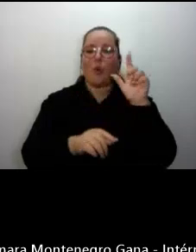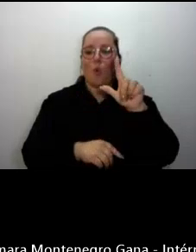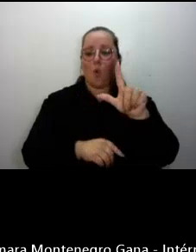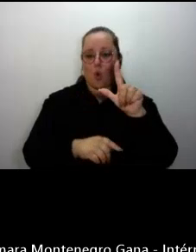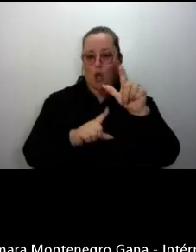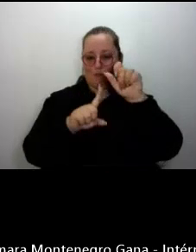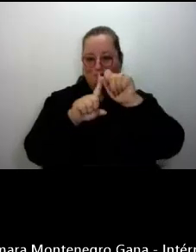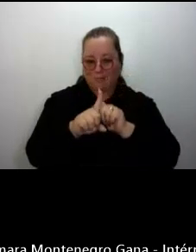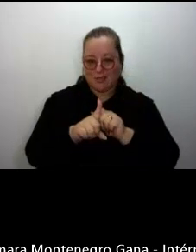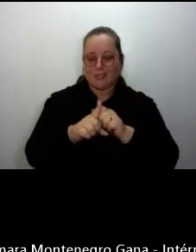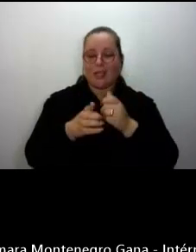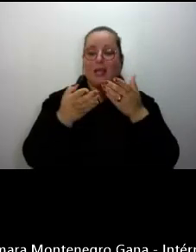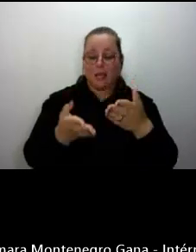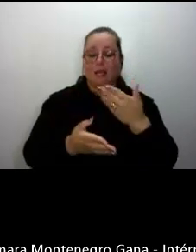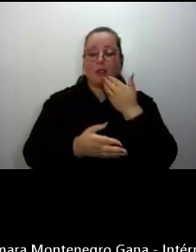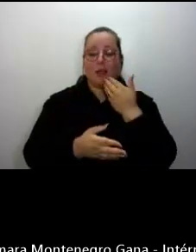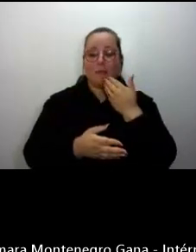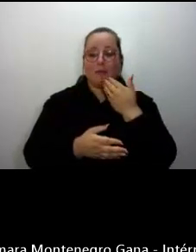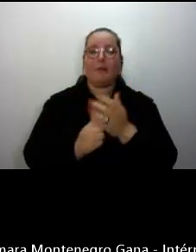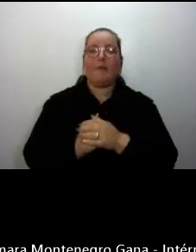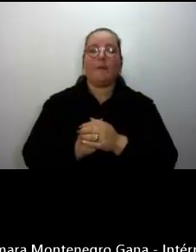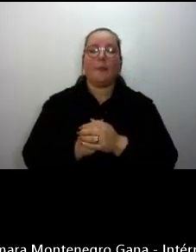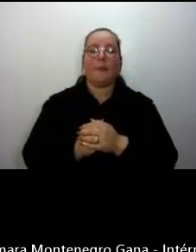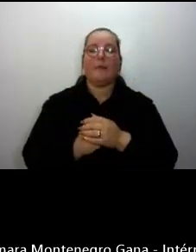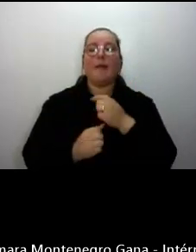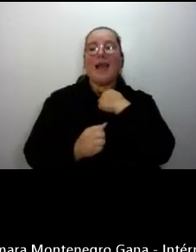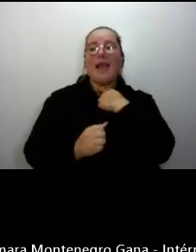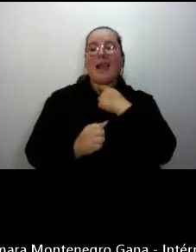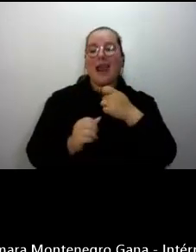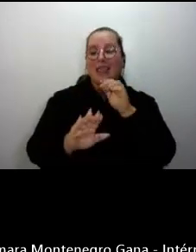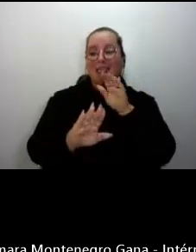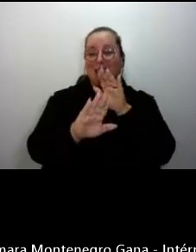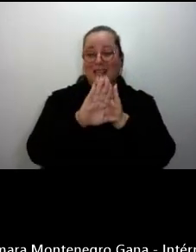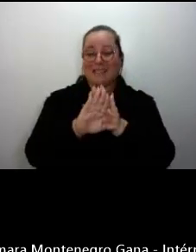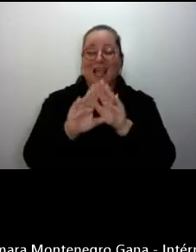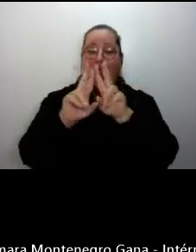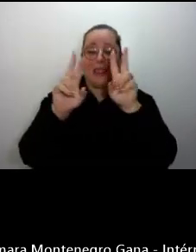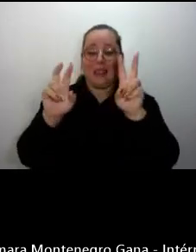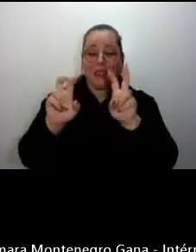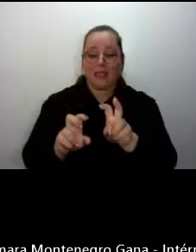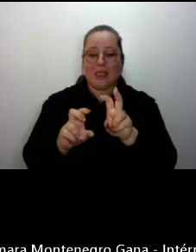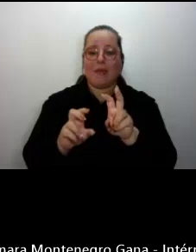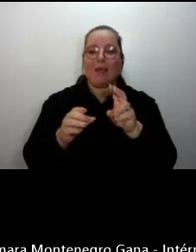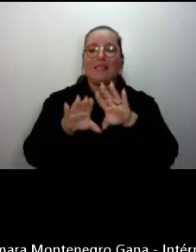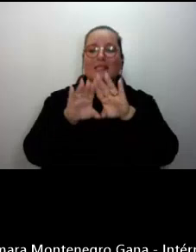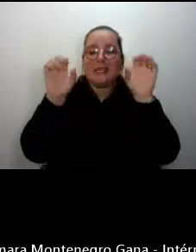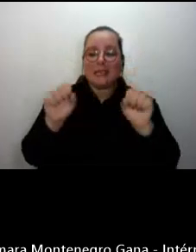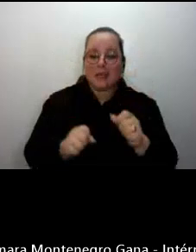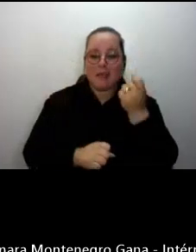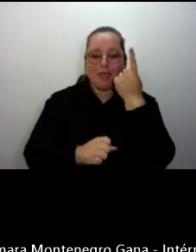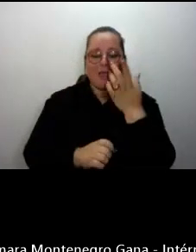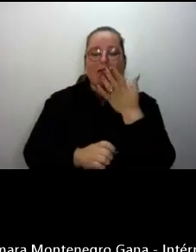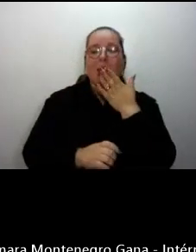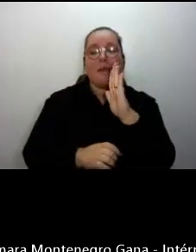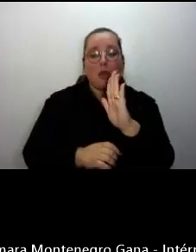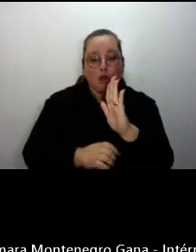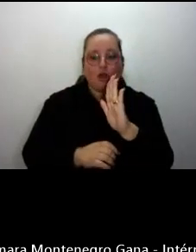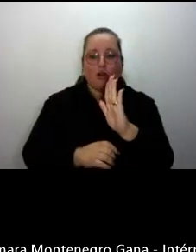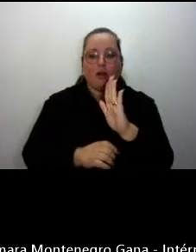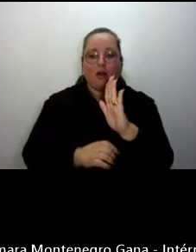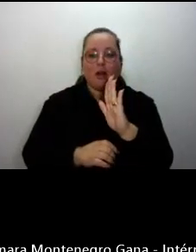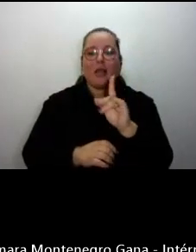esto también es para poder garantizar que en el sistema vaya entendiéndose de mejor forma que